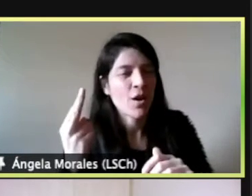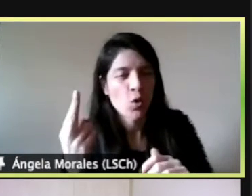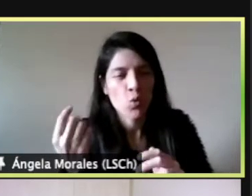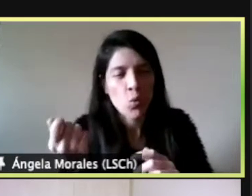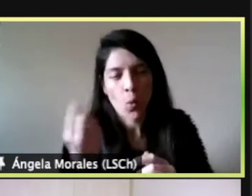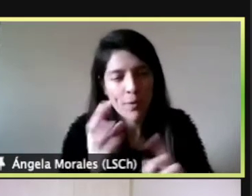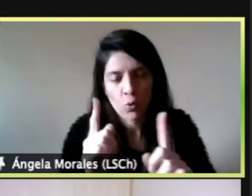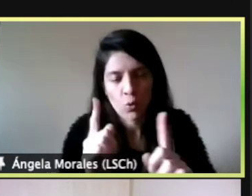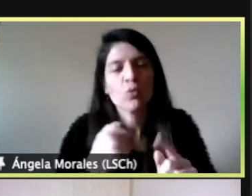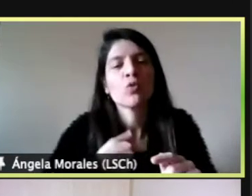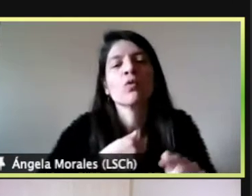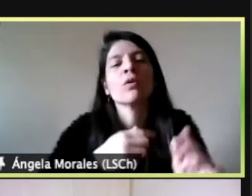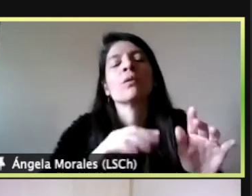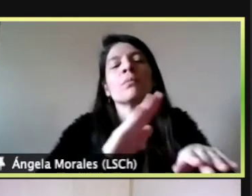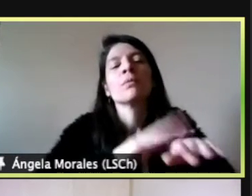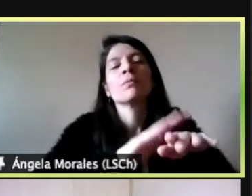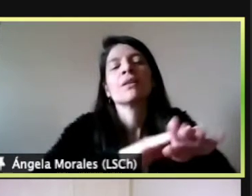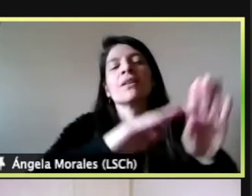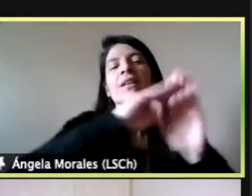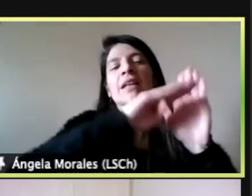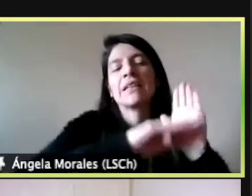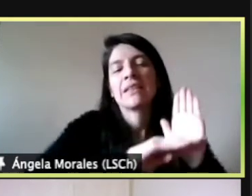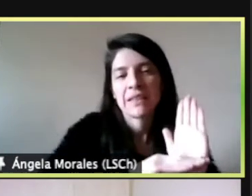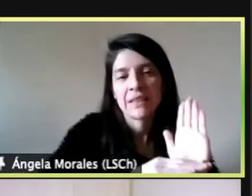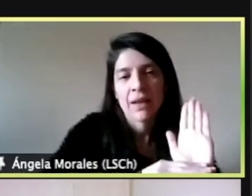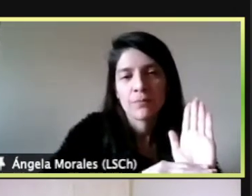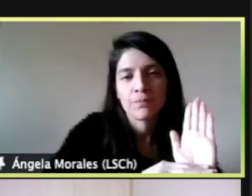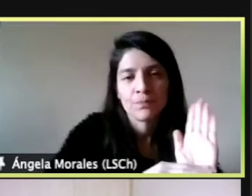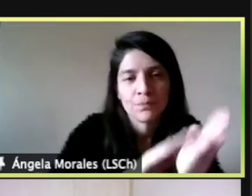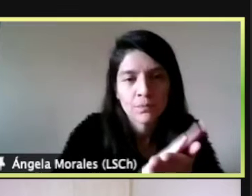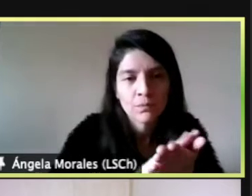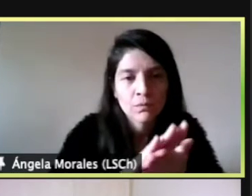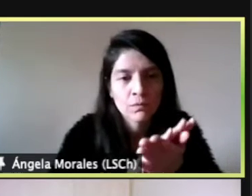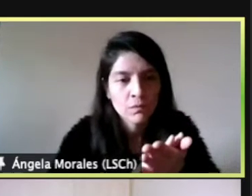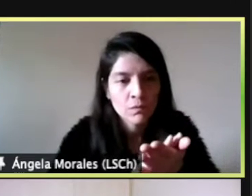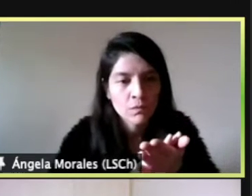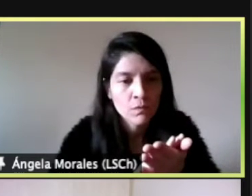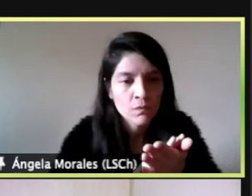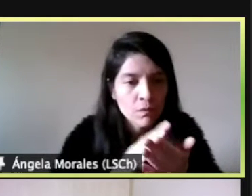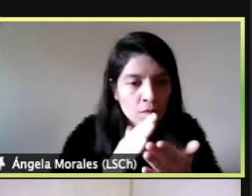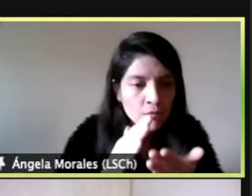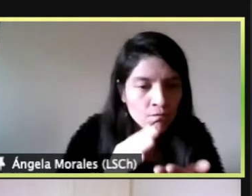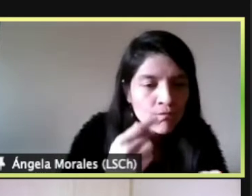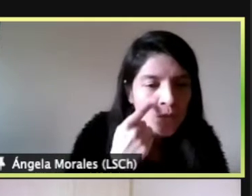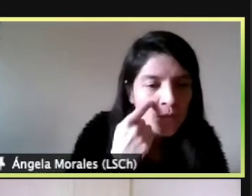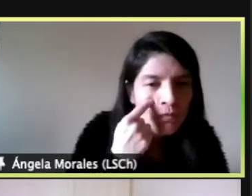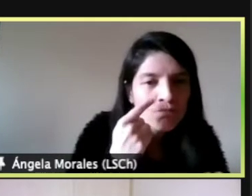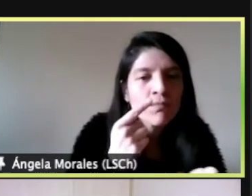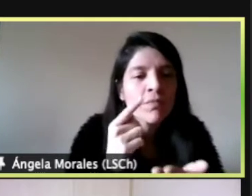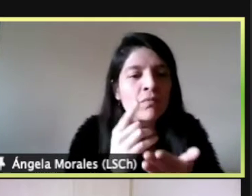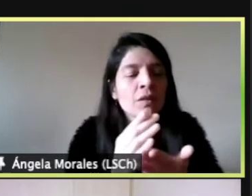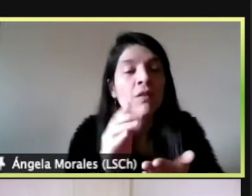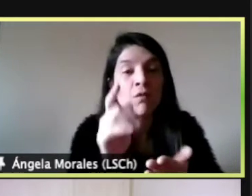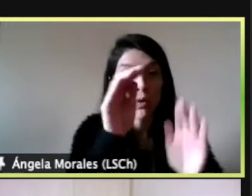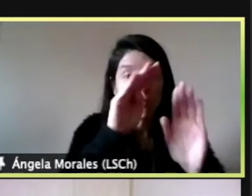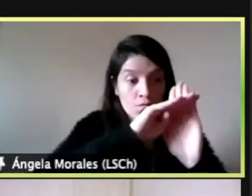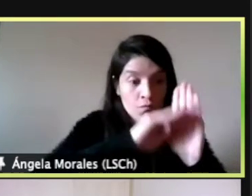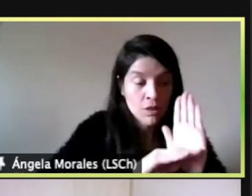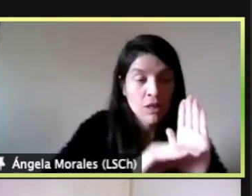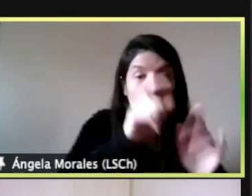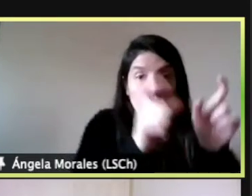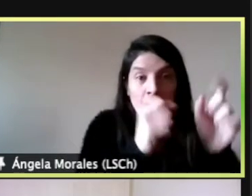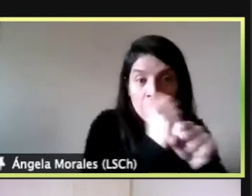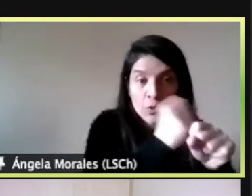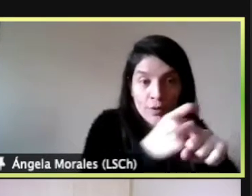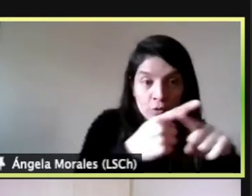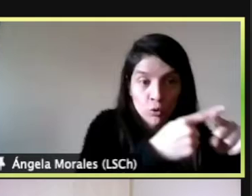dar un origen. Acá voy a ir a este origen, voy a ir a la lista de los trabajadores sociales y yo aquí tengo la lista.